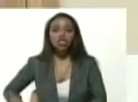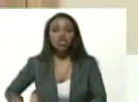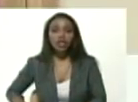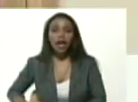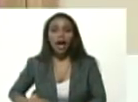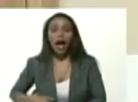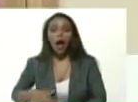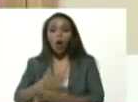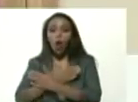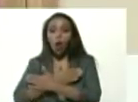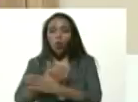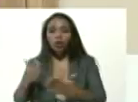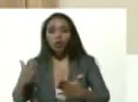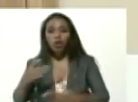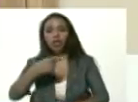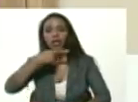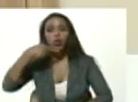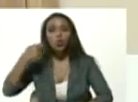de Rusia,